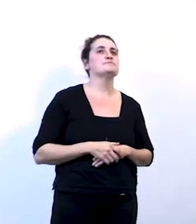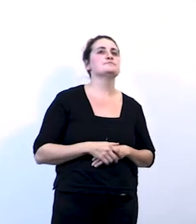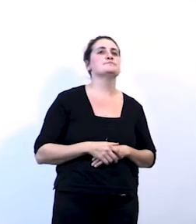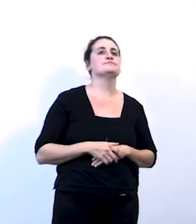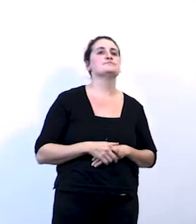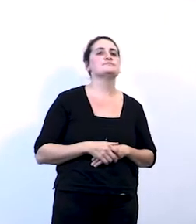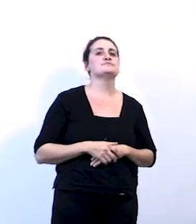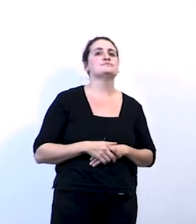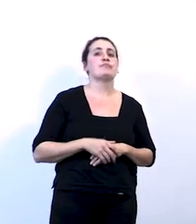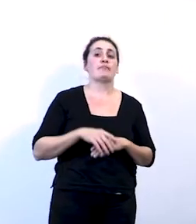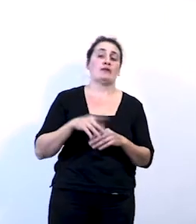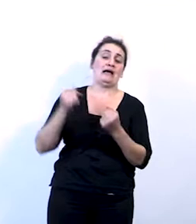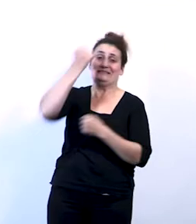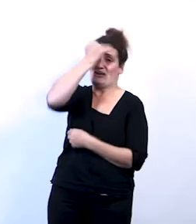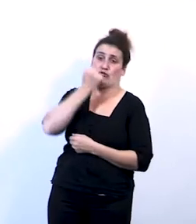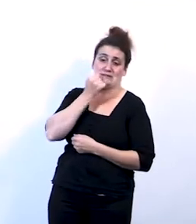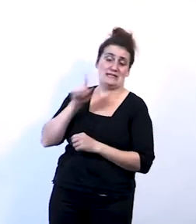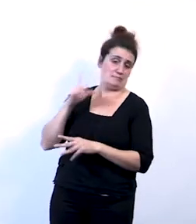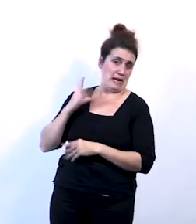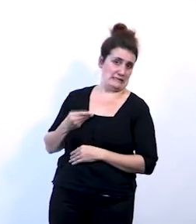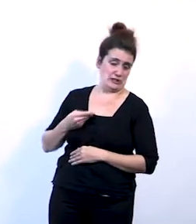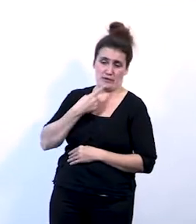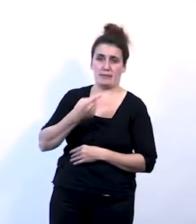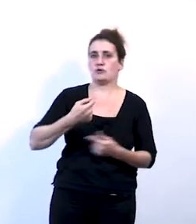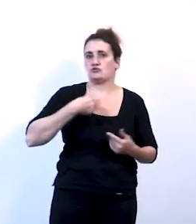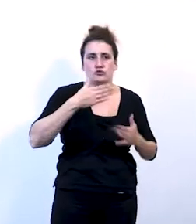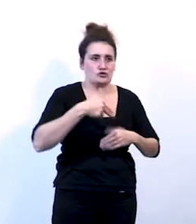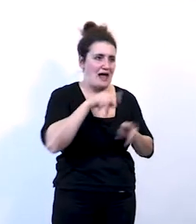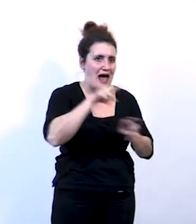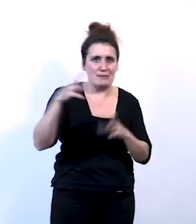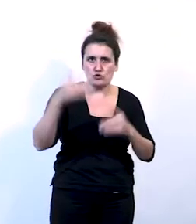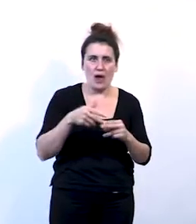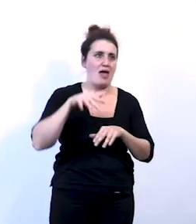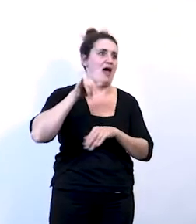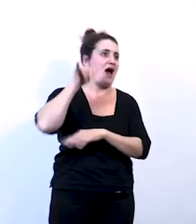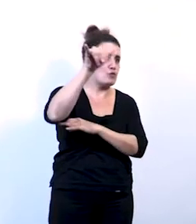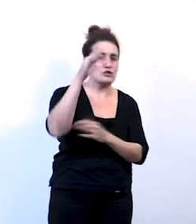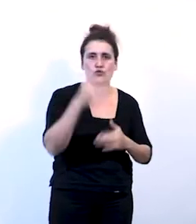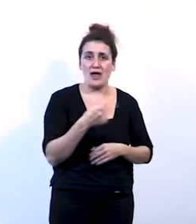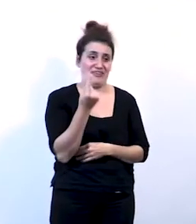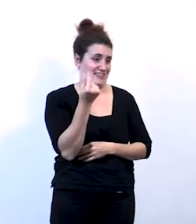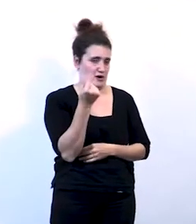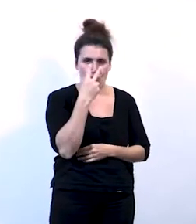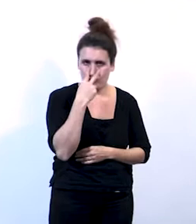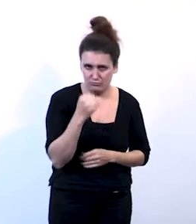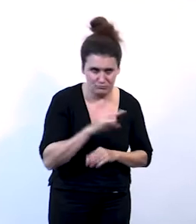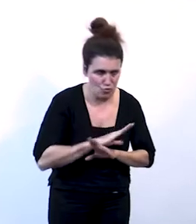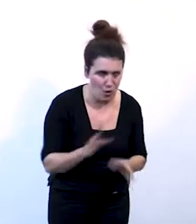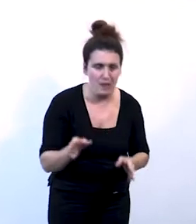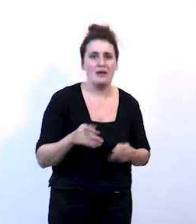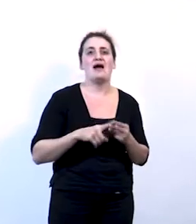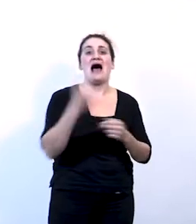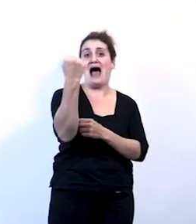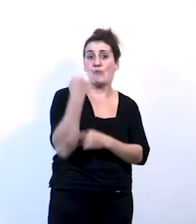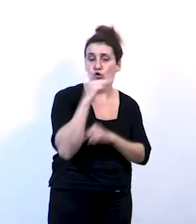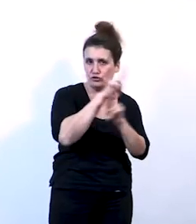ante los terroristas palestinos, porque no tenemos armas, no tenemos aviones, no tenemos el dinero que tienen, no tenemos el apoyo